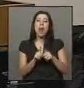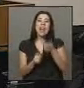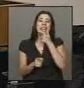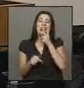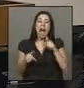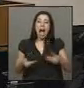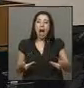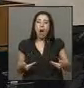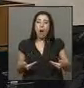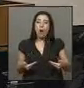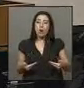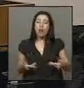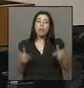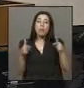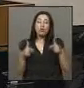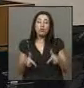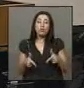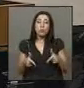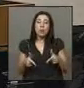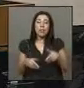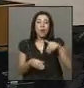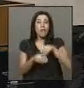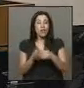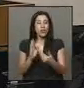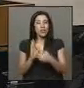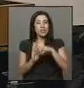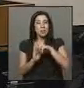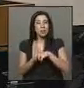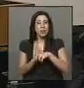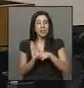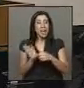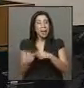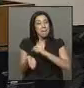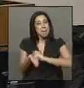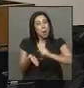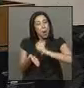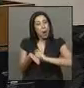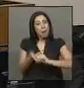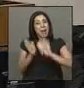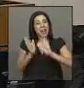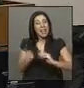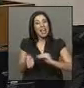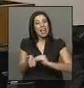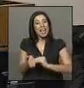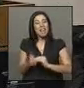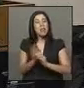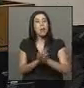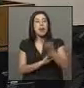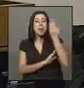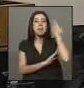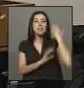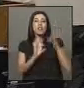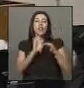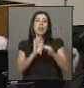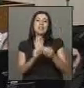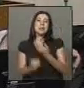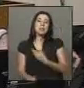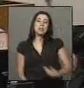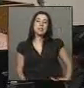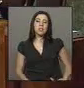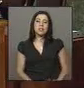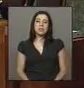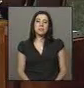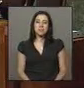Hoy, afortunadamente, con la votación de este proyecto, este poema va a quedar un poquito más en el pasado. Muchas gracias, presidente.